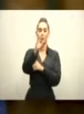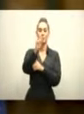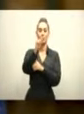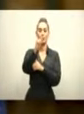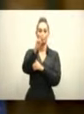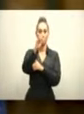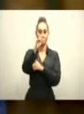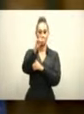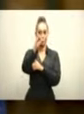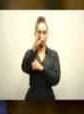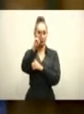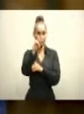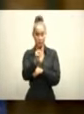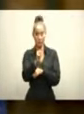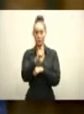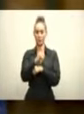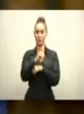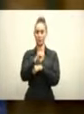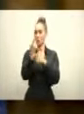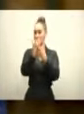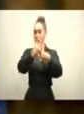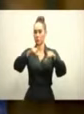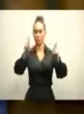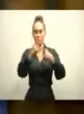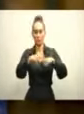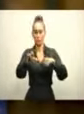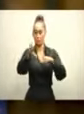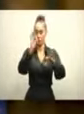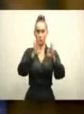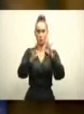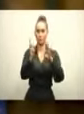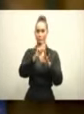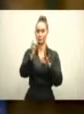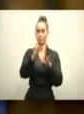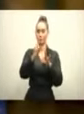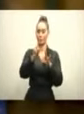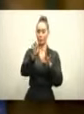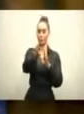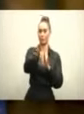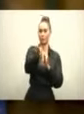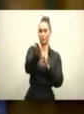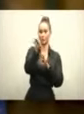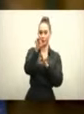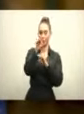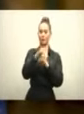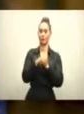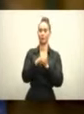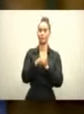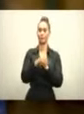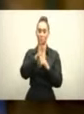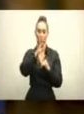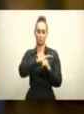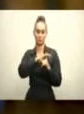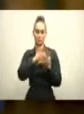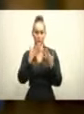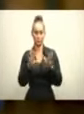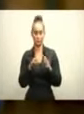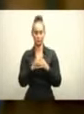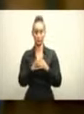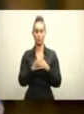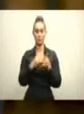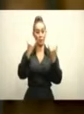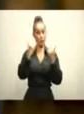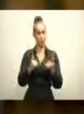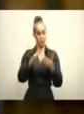incluidos en ninguna investigación o causa judicial hasta la fecha. El nuevo Ministerio Público ha informado que está